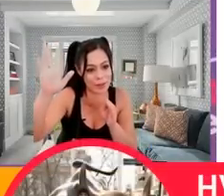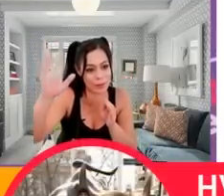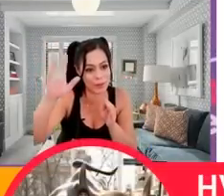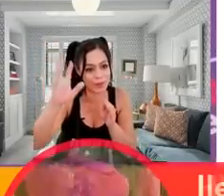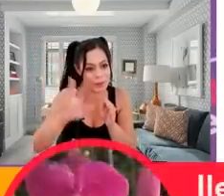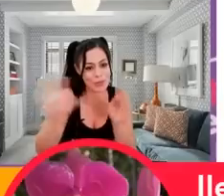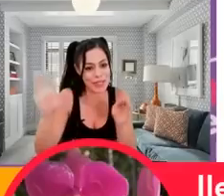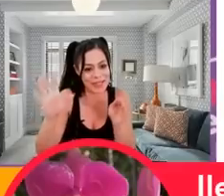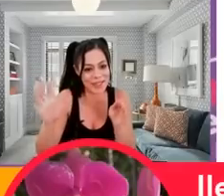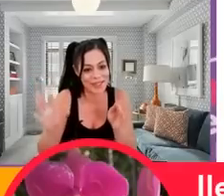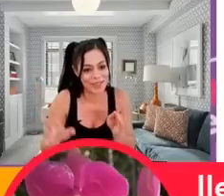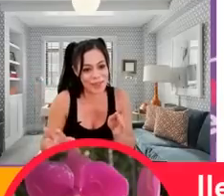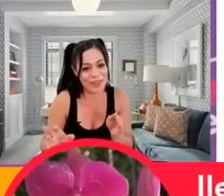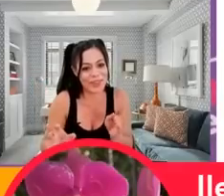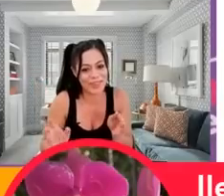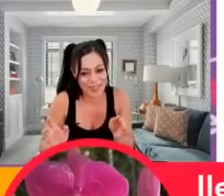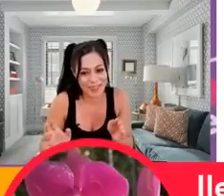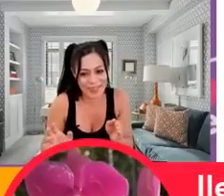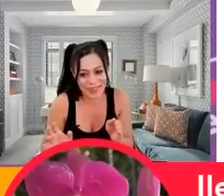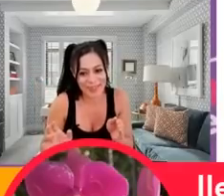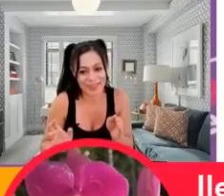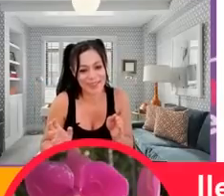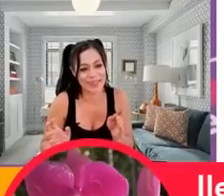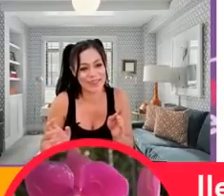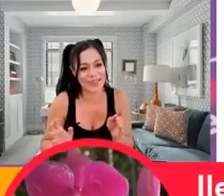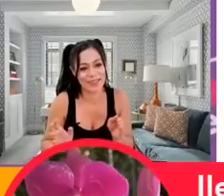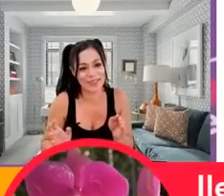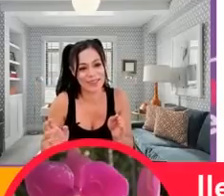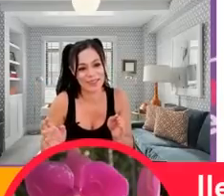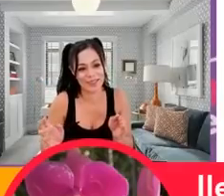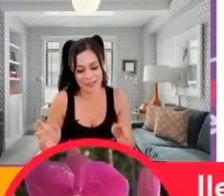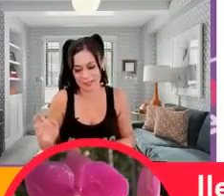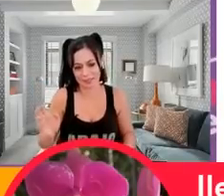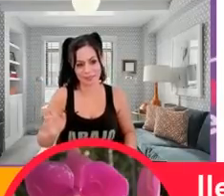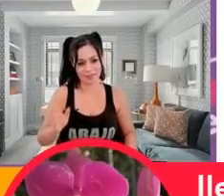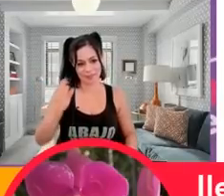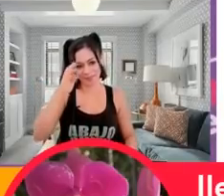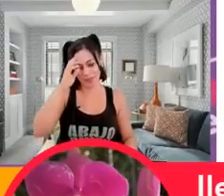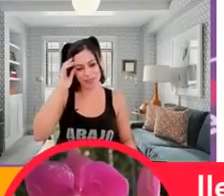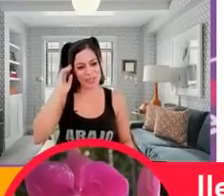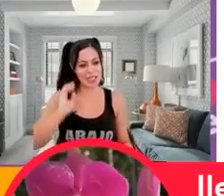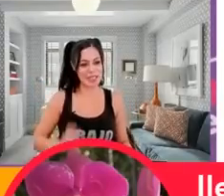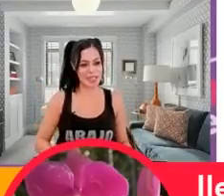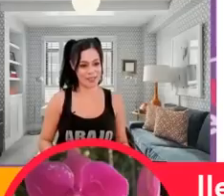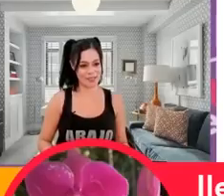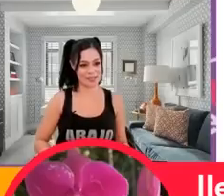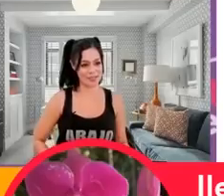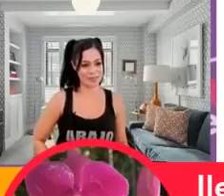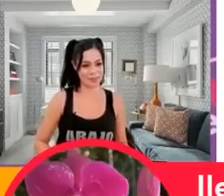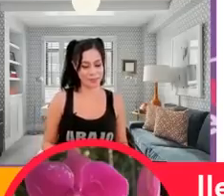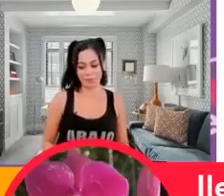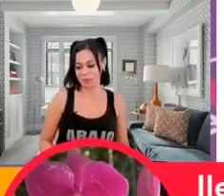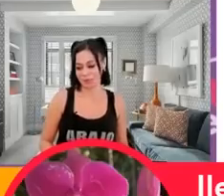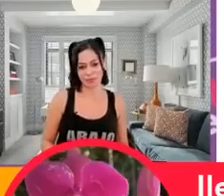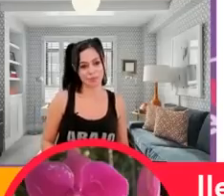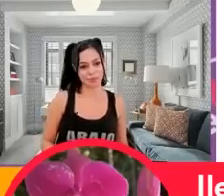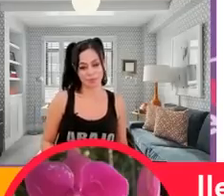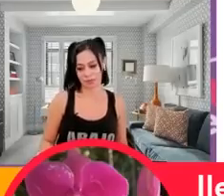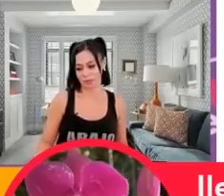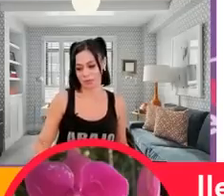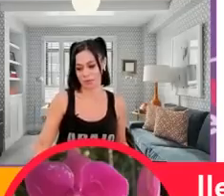sigue, creo. No sé. No, ahora ella va, ahora ya va. Es que no, te digo, sí, que esto es una